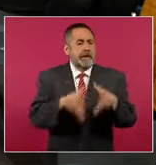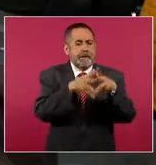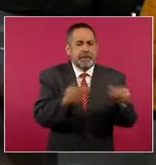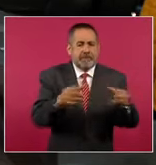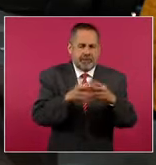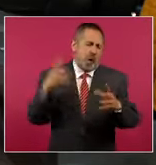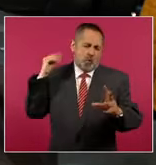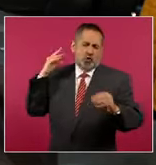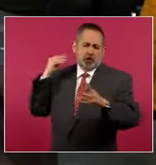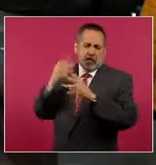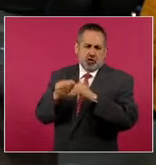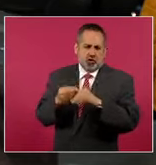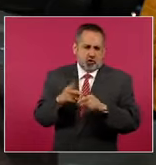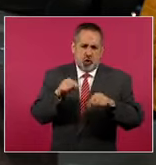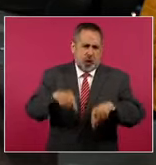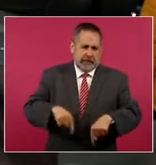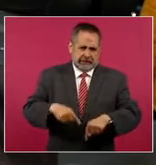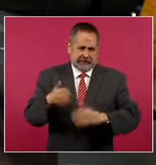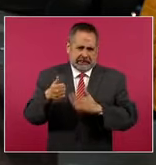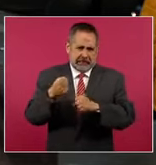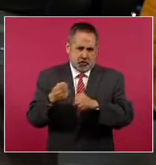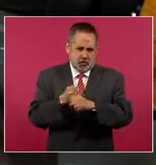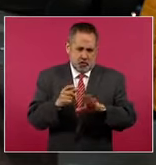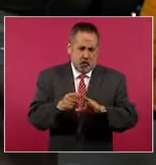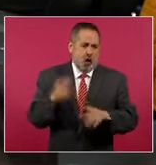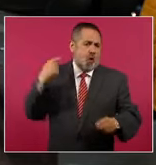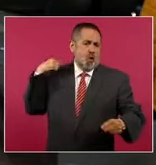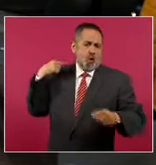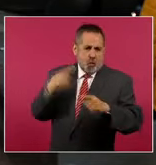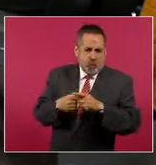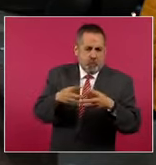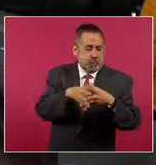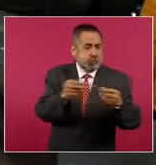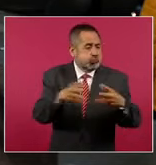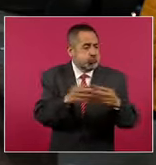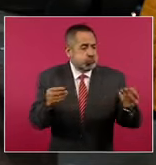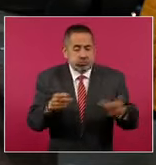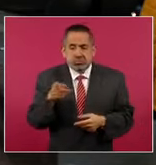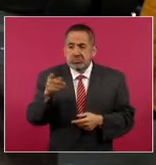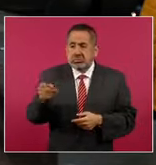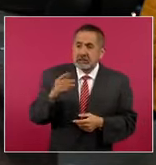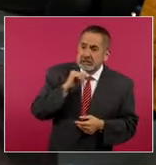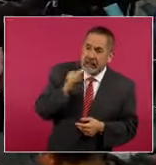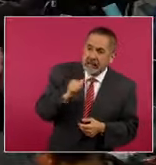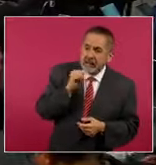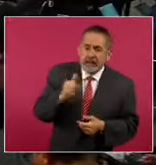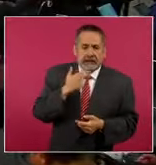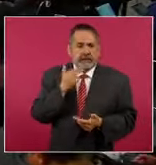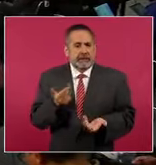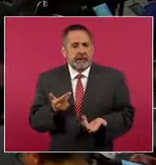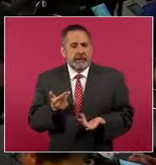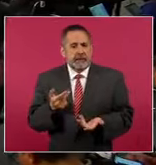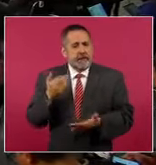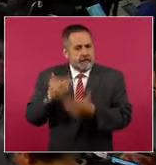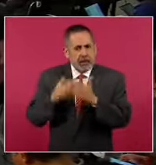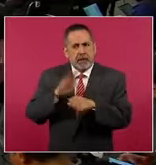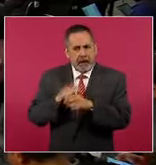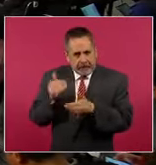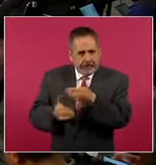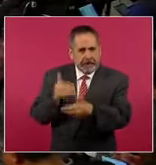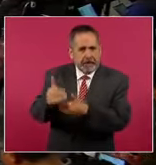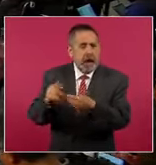durante varios años, no en este sexenio únicamente, y que pues no ha abonado al avance de las investigaciones de estos familiares